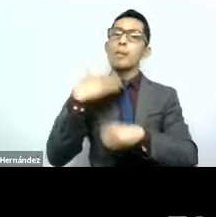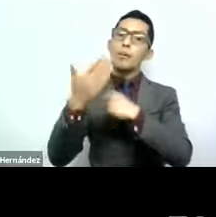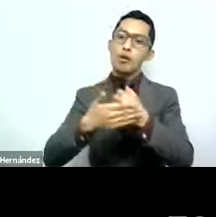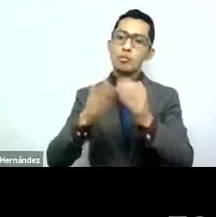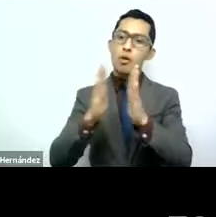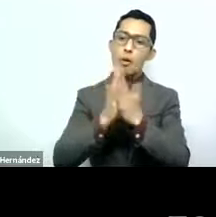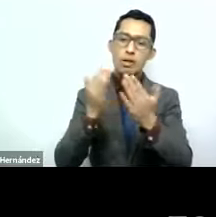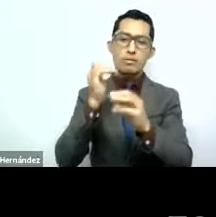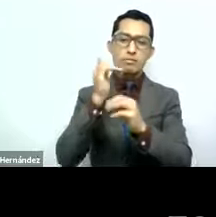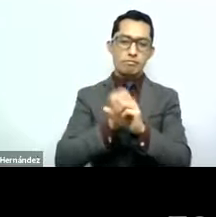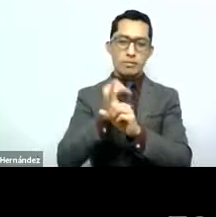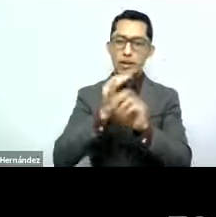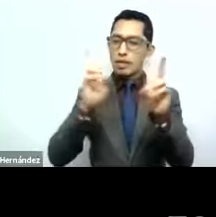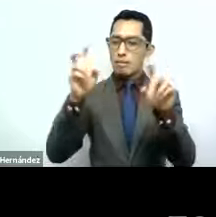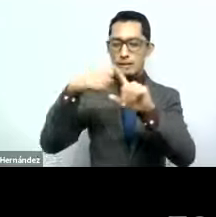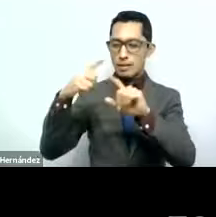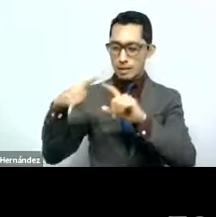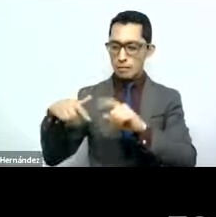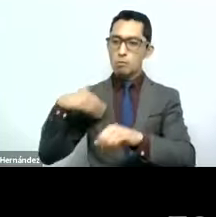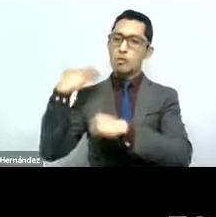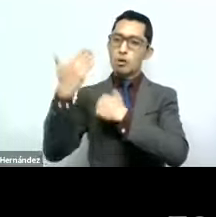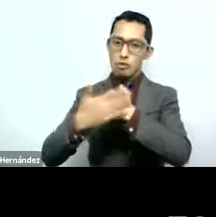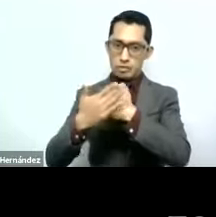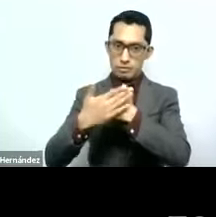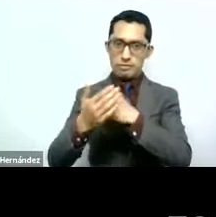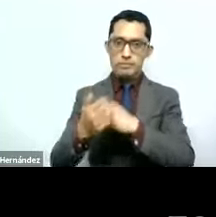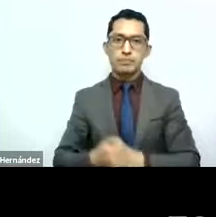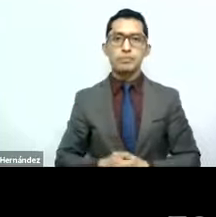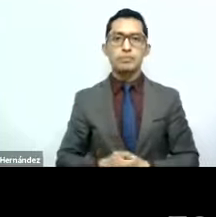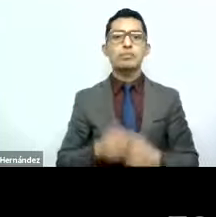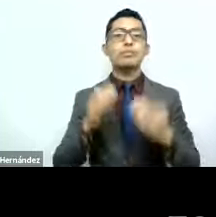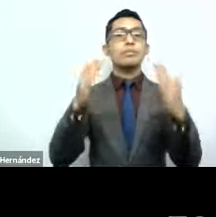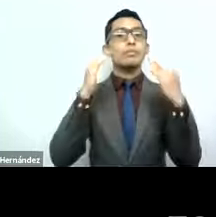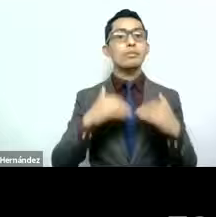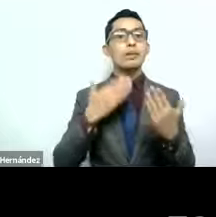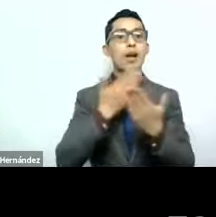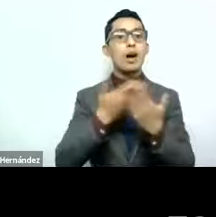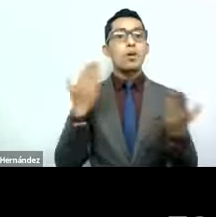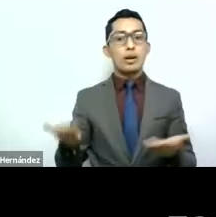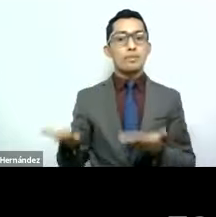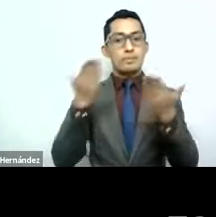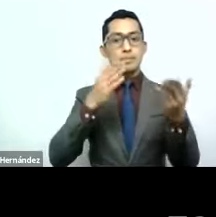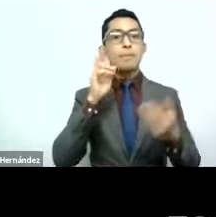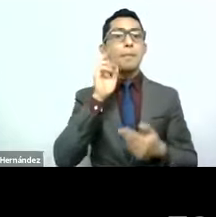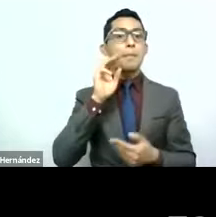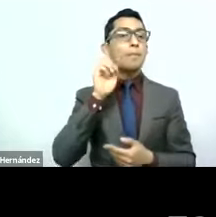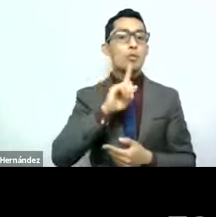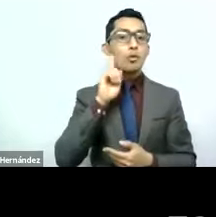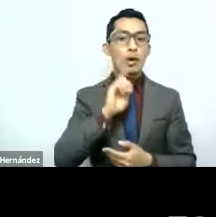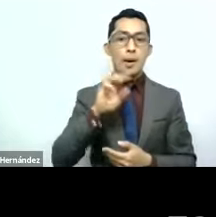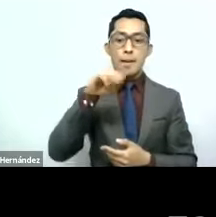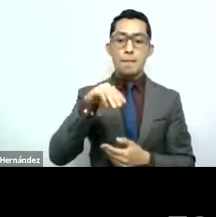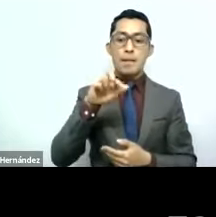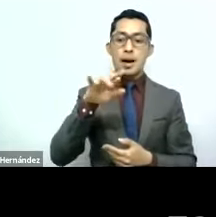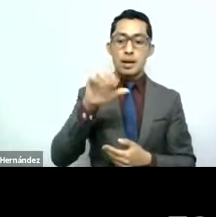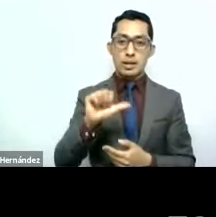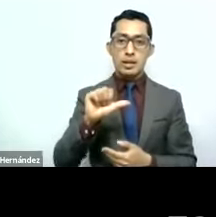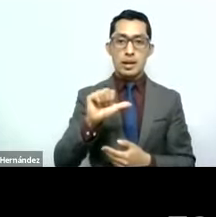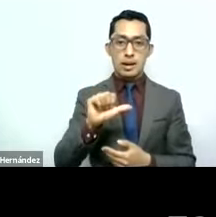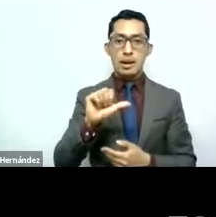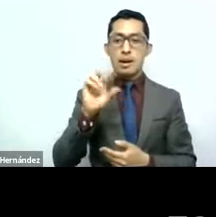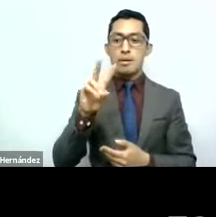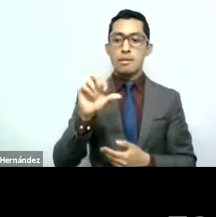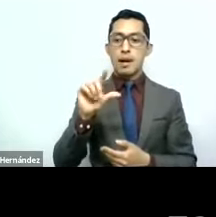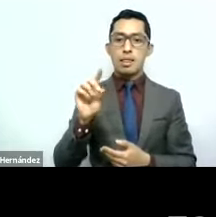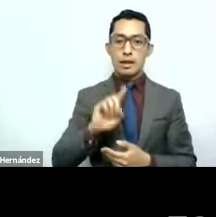sigan. Y bueno, ahora me gustaría cederle la palabra a María Valdés, secretaria de Estudio y Cuenta de